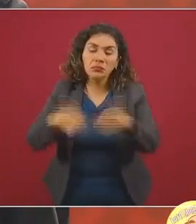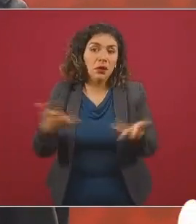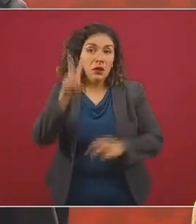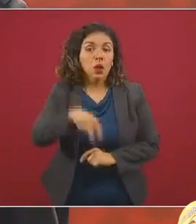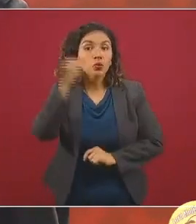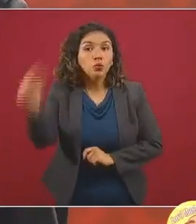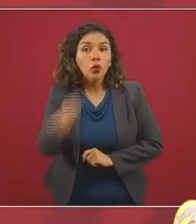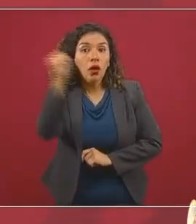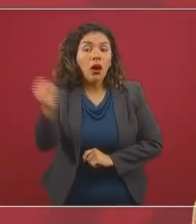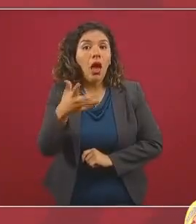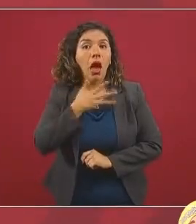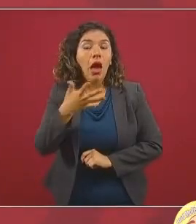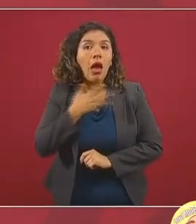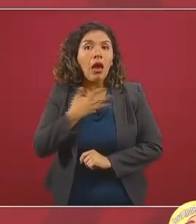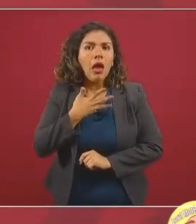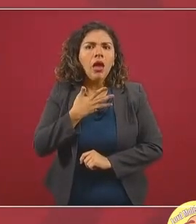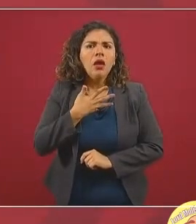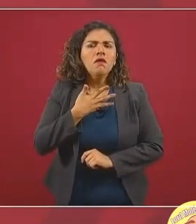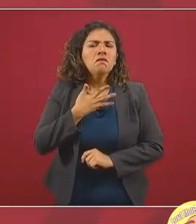Afortunadamente hay